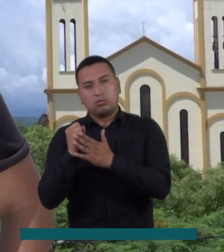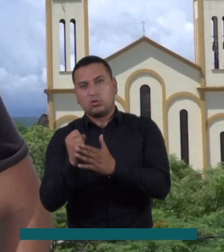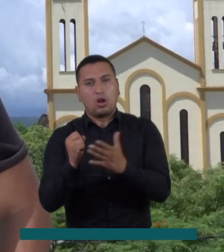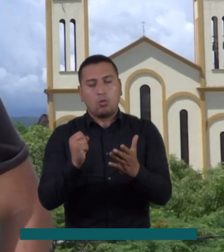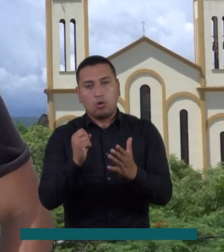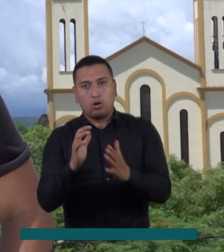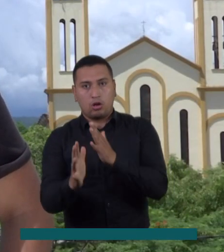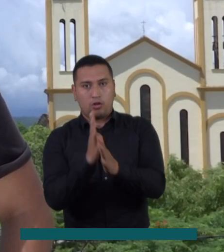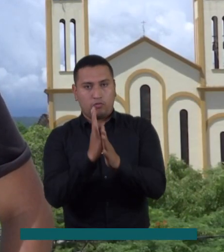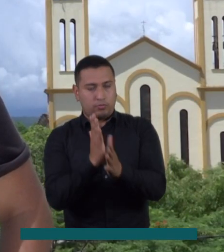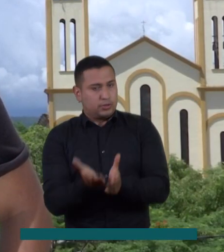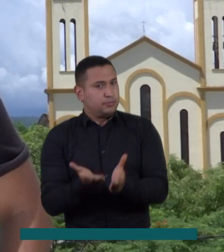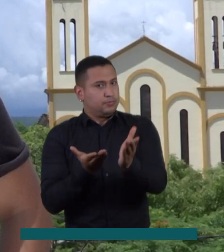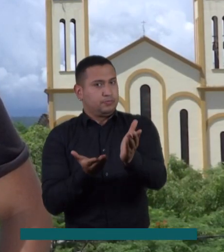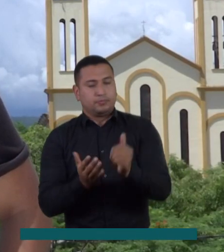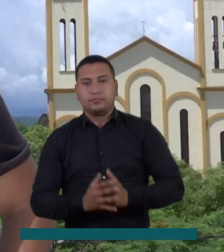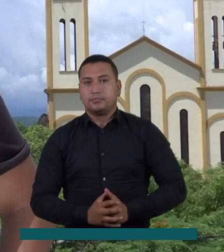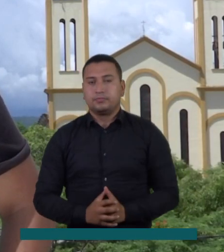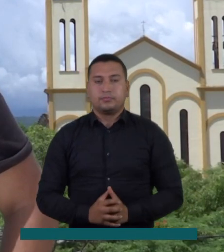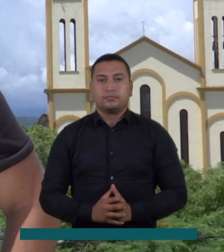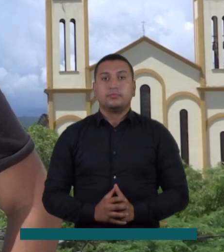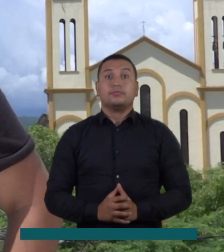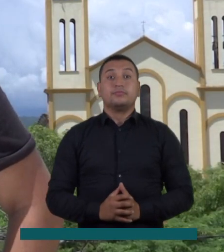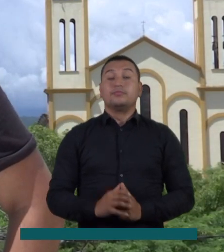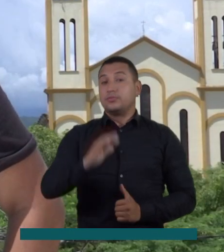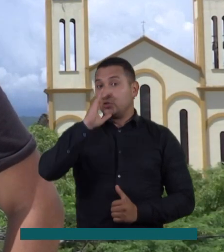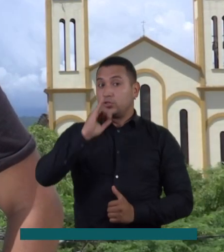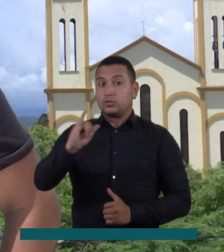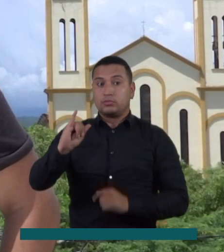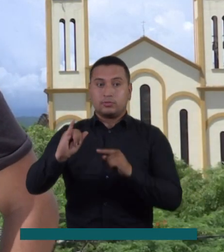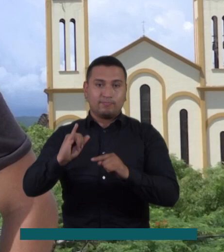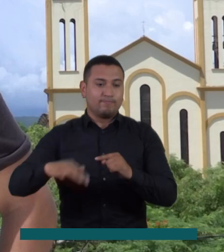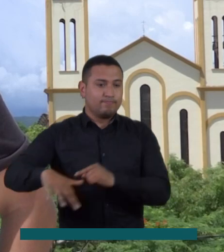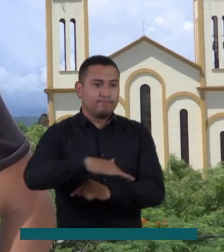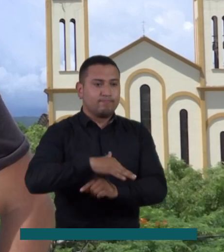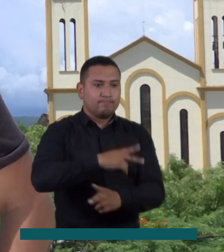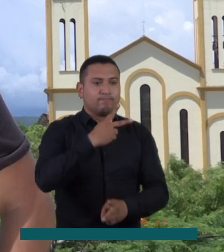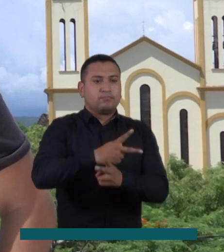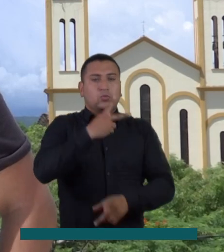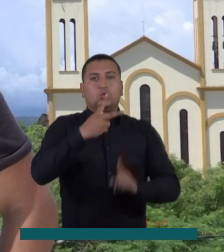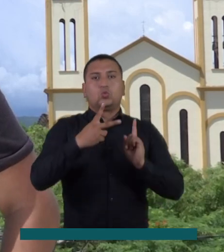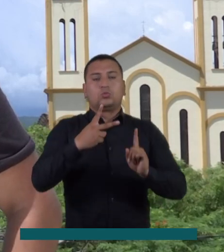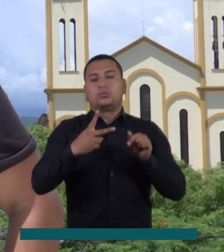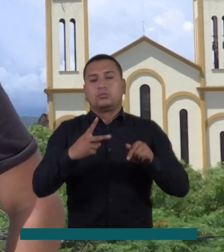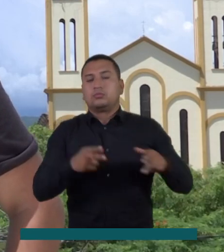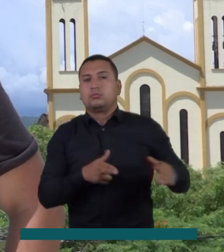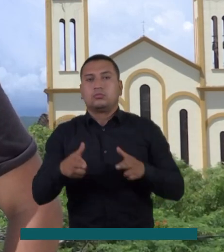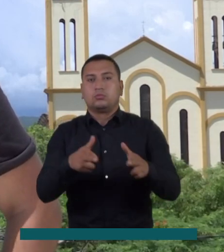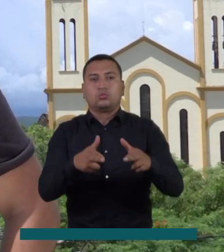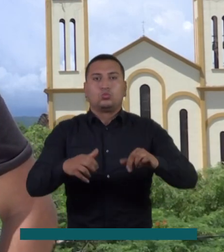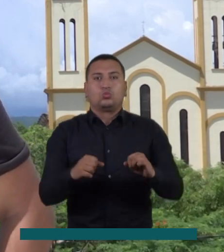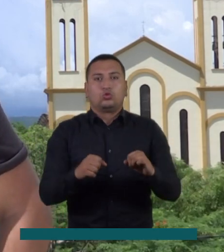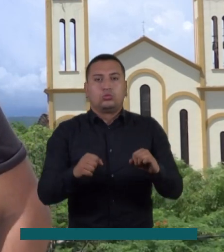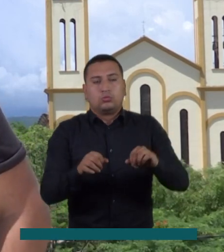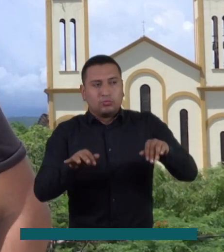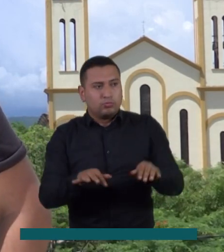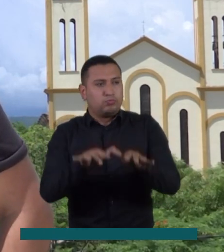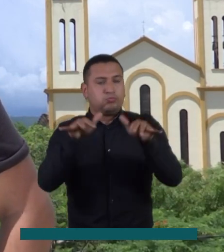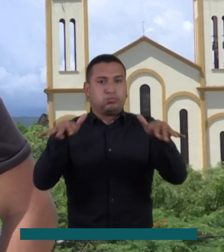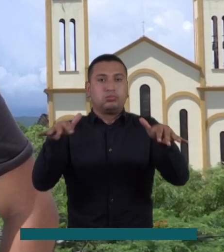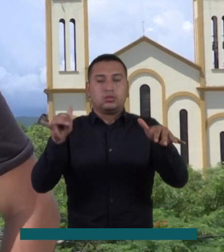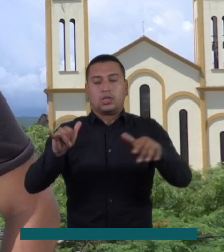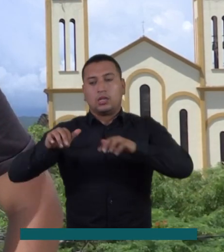Hola, Mabel. En Tocaima continúa la alerta roja por la creciente del río Bogotá. Desde la Secretaría de Gestión del